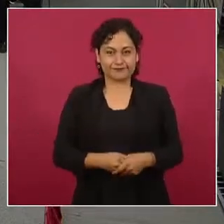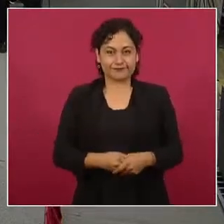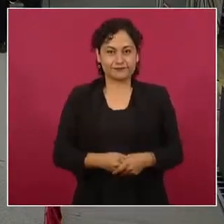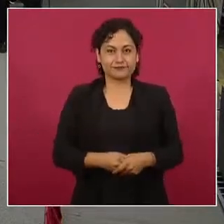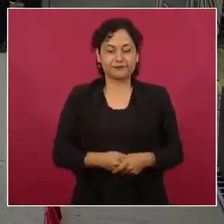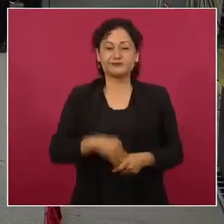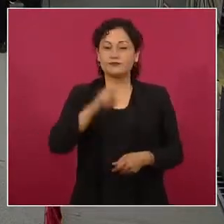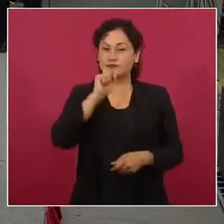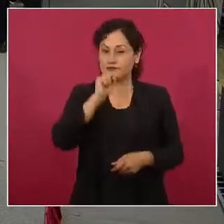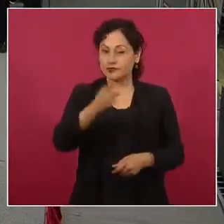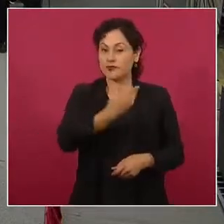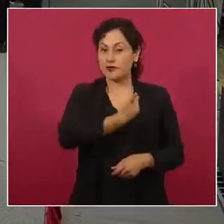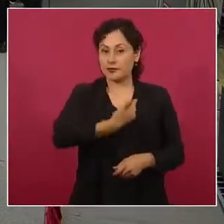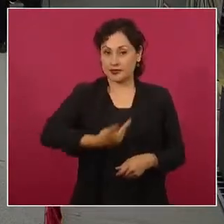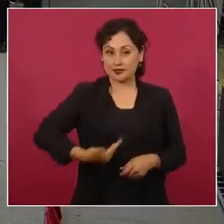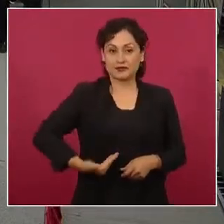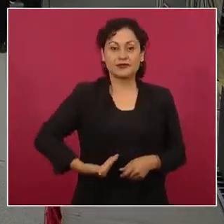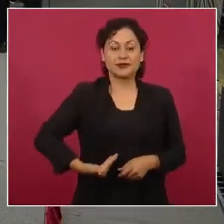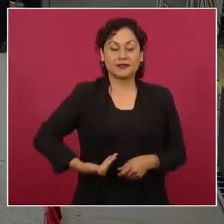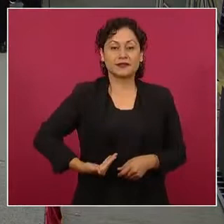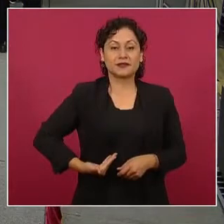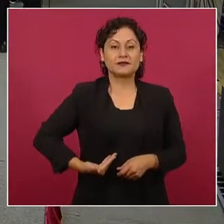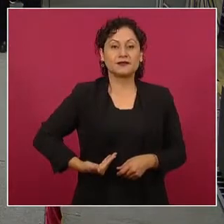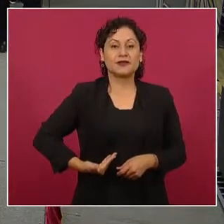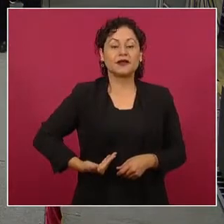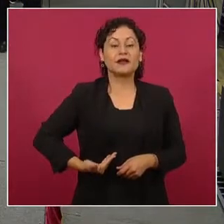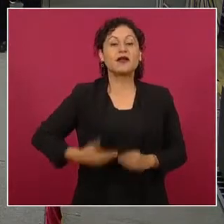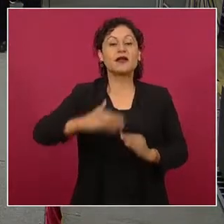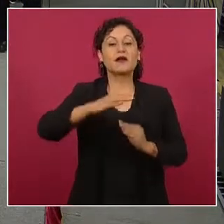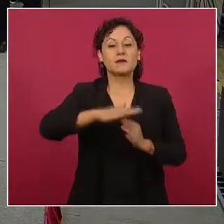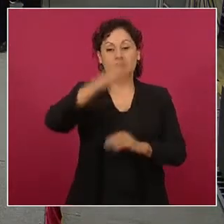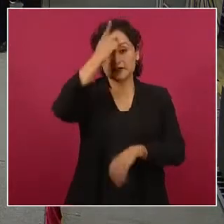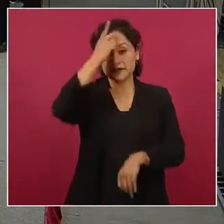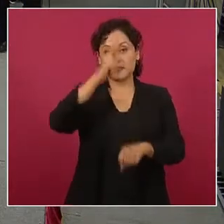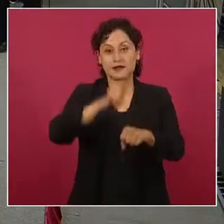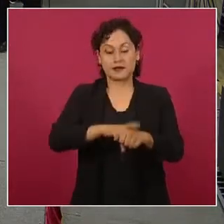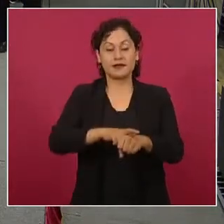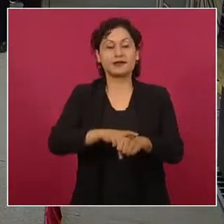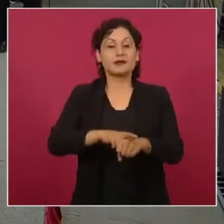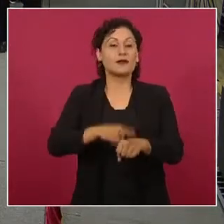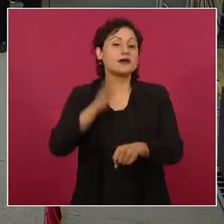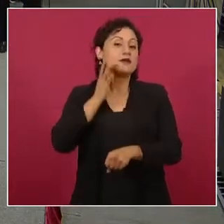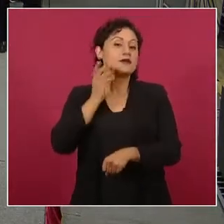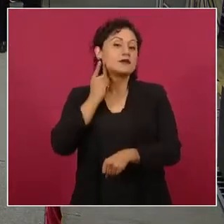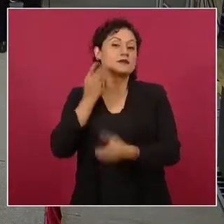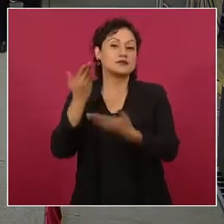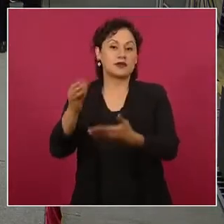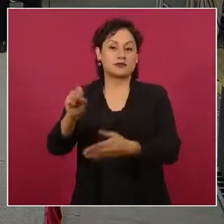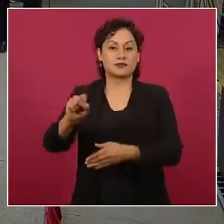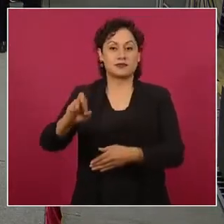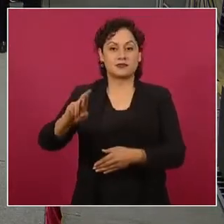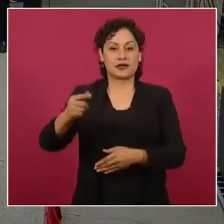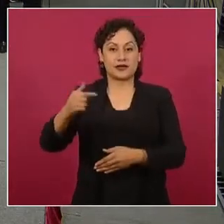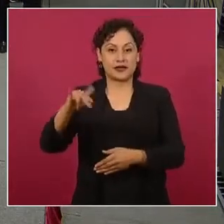al presidente de la mesa directiva, Sergio Gutiérrez, y especialmente